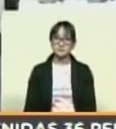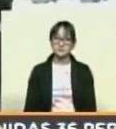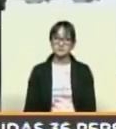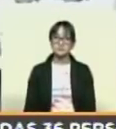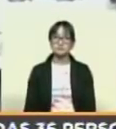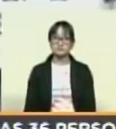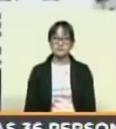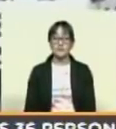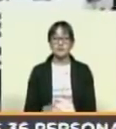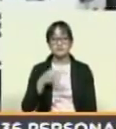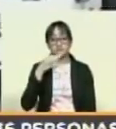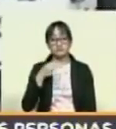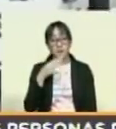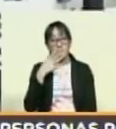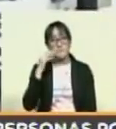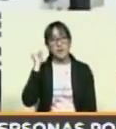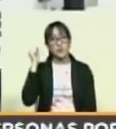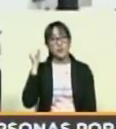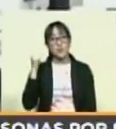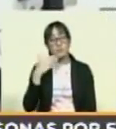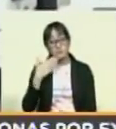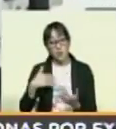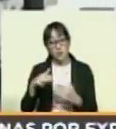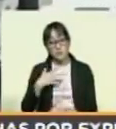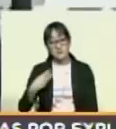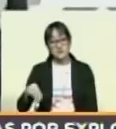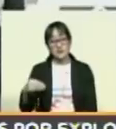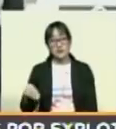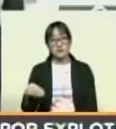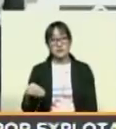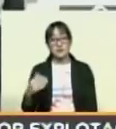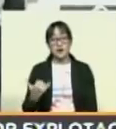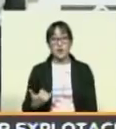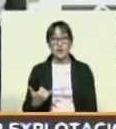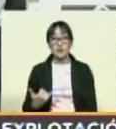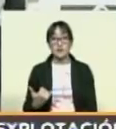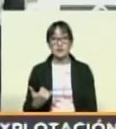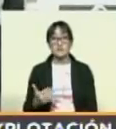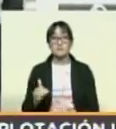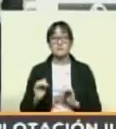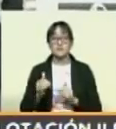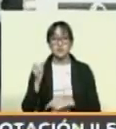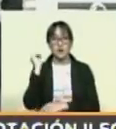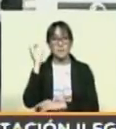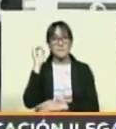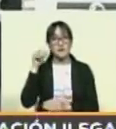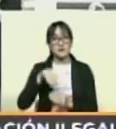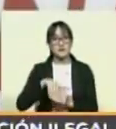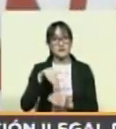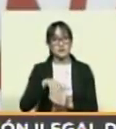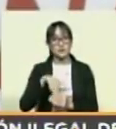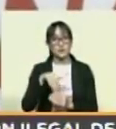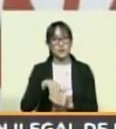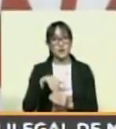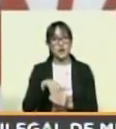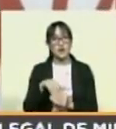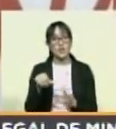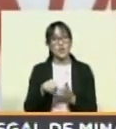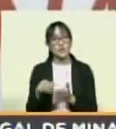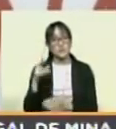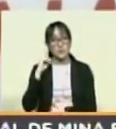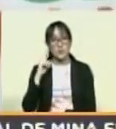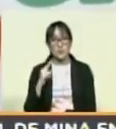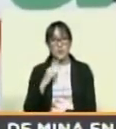los comicios del próximo 20 de mayo, el presidente de la República, Nicolás Maduro, quien ha iniciado la campaña electoral en el estado